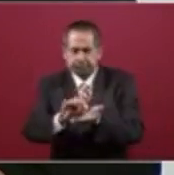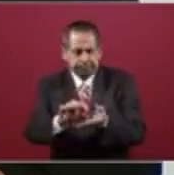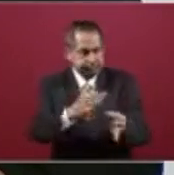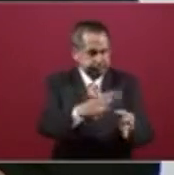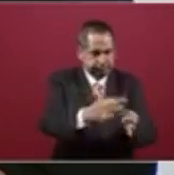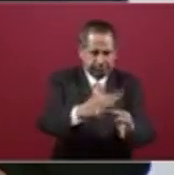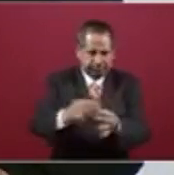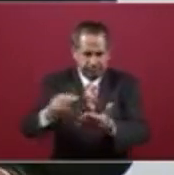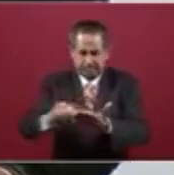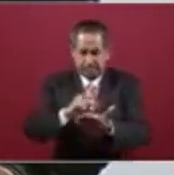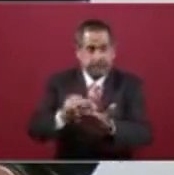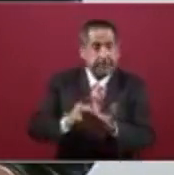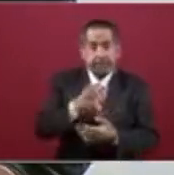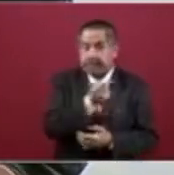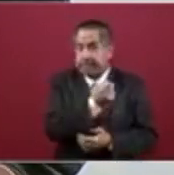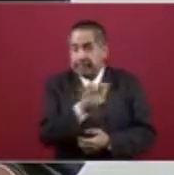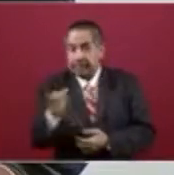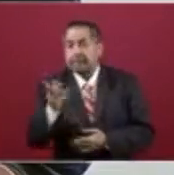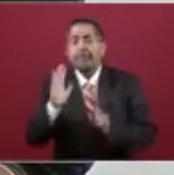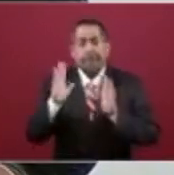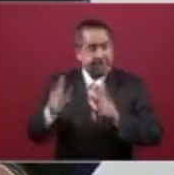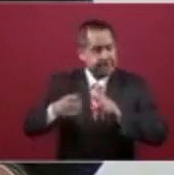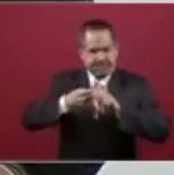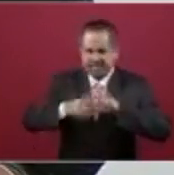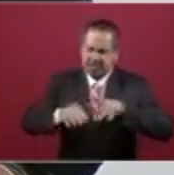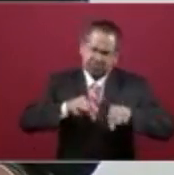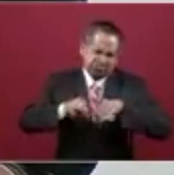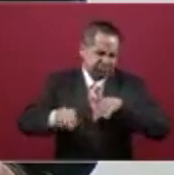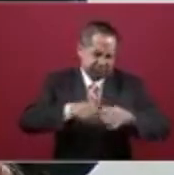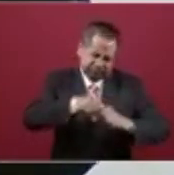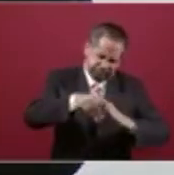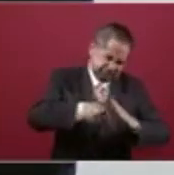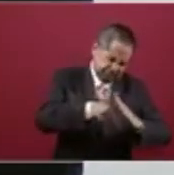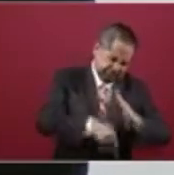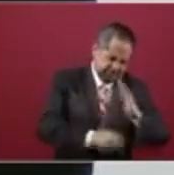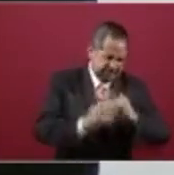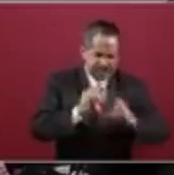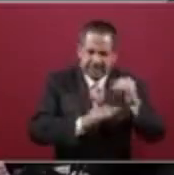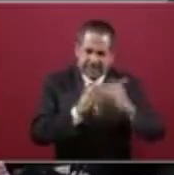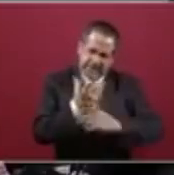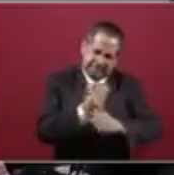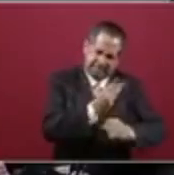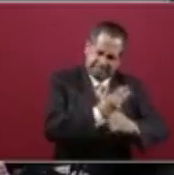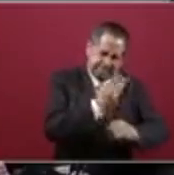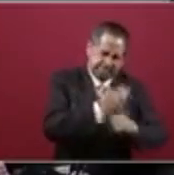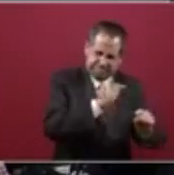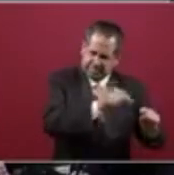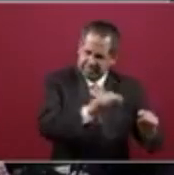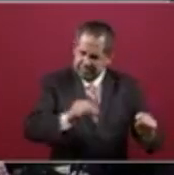ellas están trabajando en la construcción de esta infraestructura.